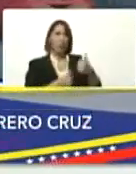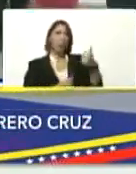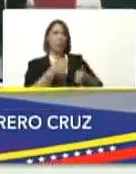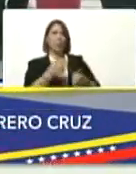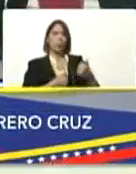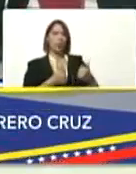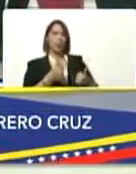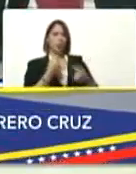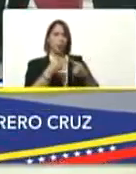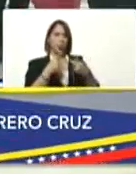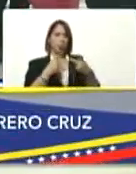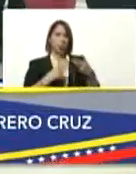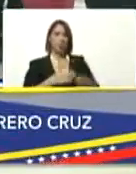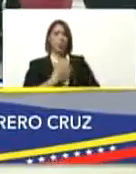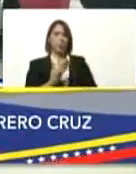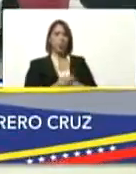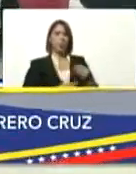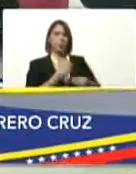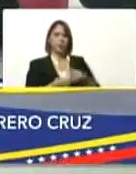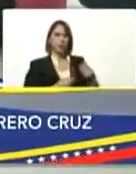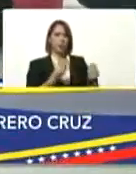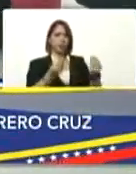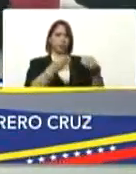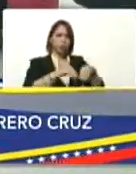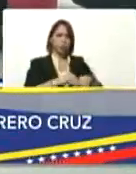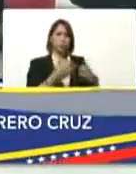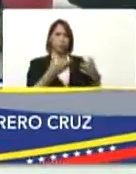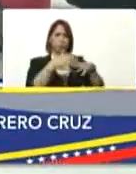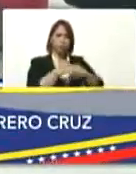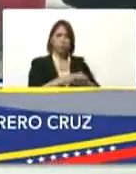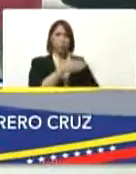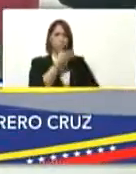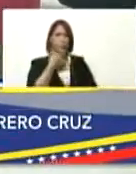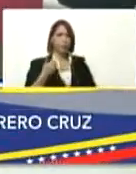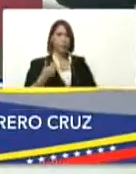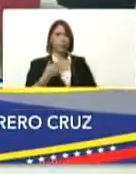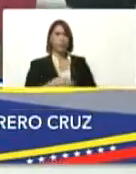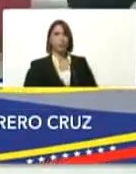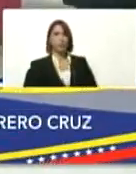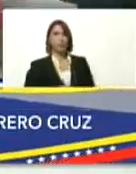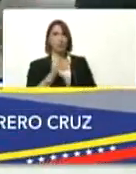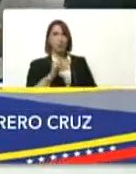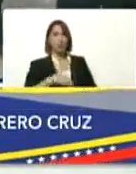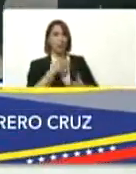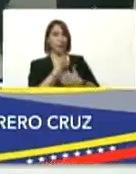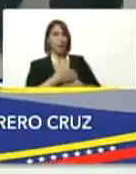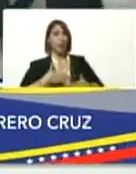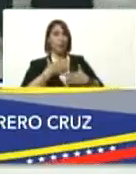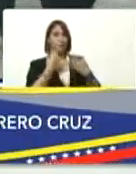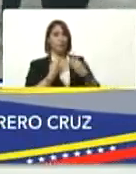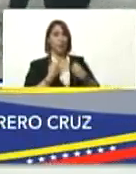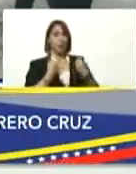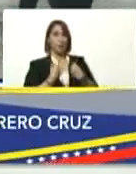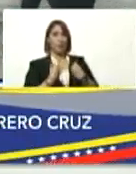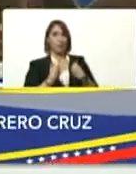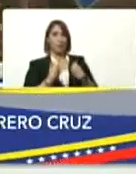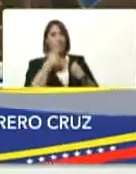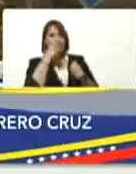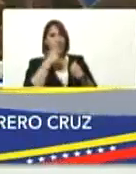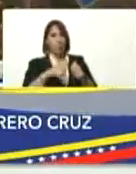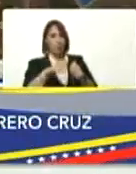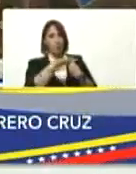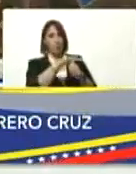de conjunto en el mejoramiento de nuestras economías y en el mejoramiento de la calidad de vida de la